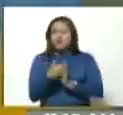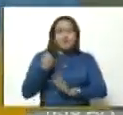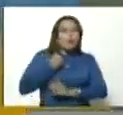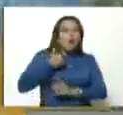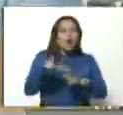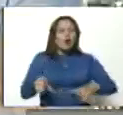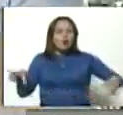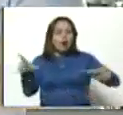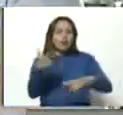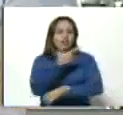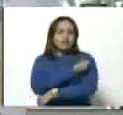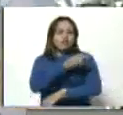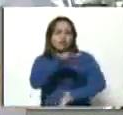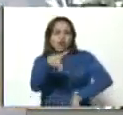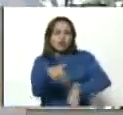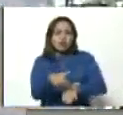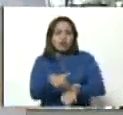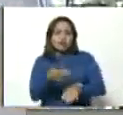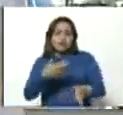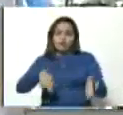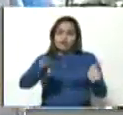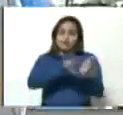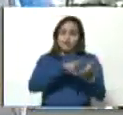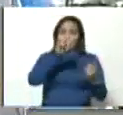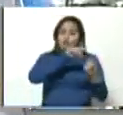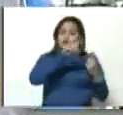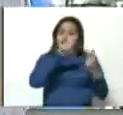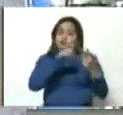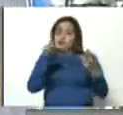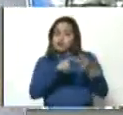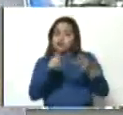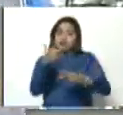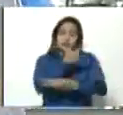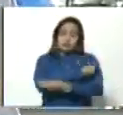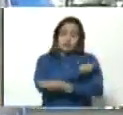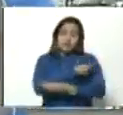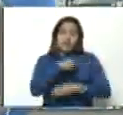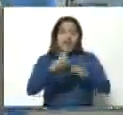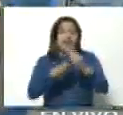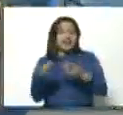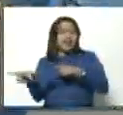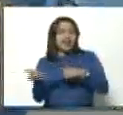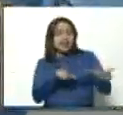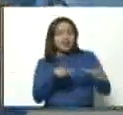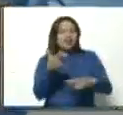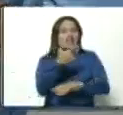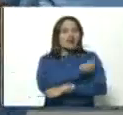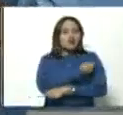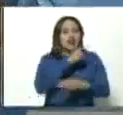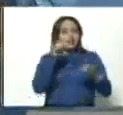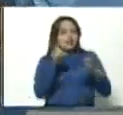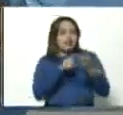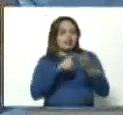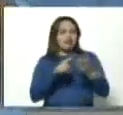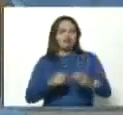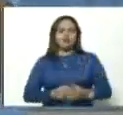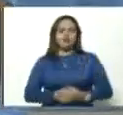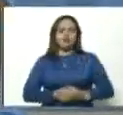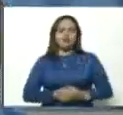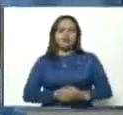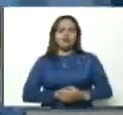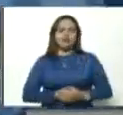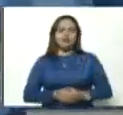tenemos a nivel nacional, y así lo vamos a mantener hasta lograr la colocación de la vacuna de refuerzo a toda la población. Vice.